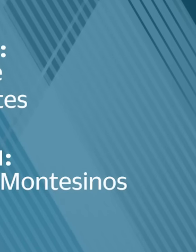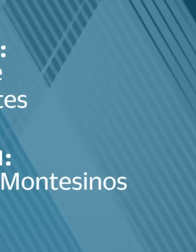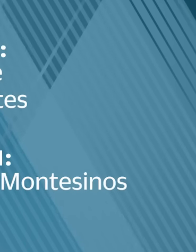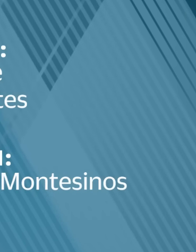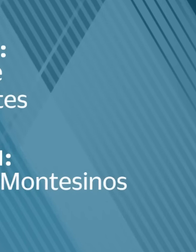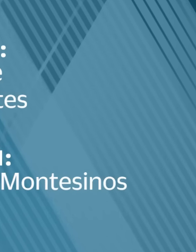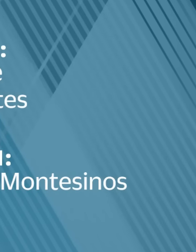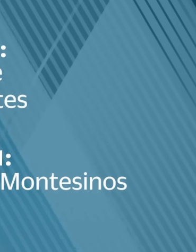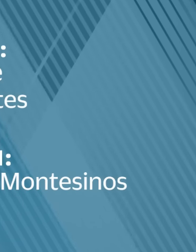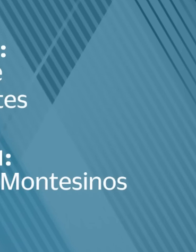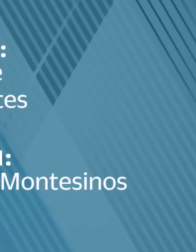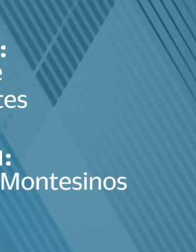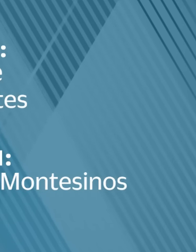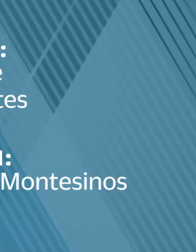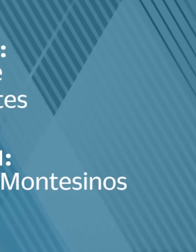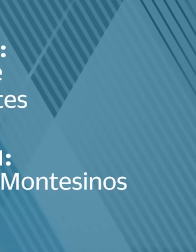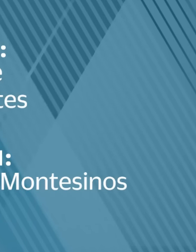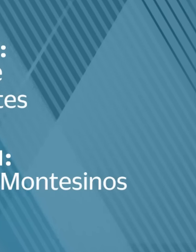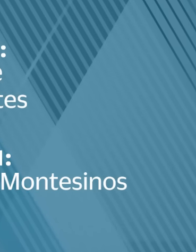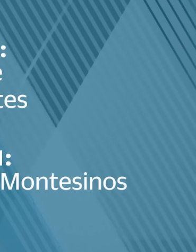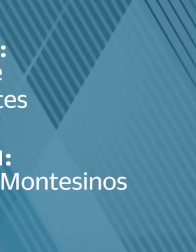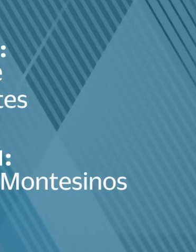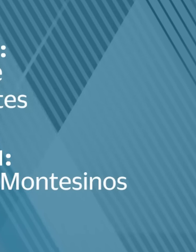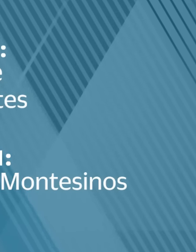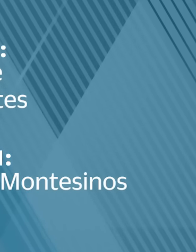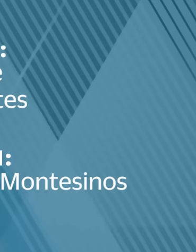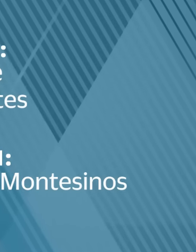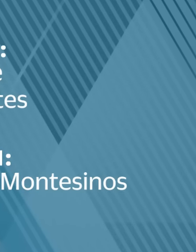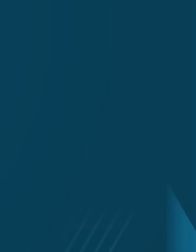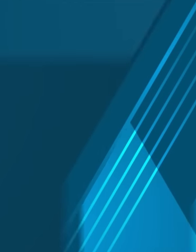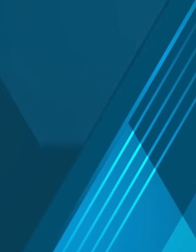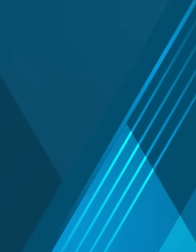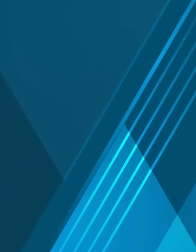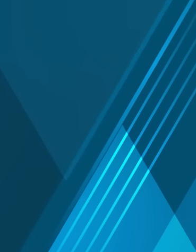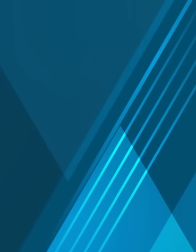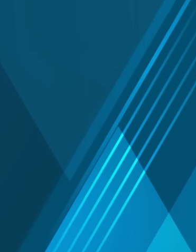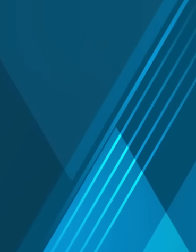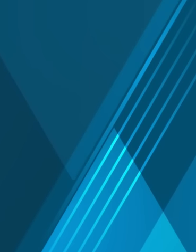tenemos el problema de la desintegración de la familia dijo López